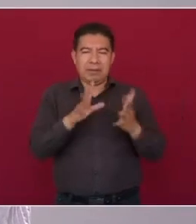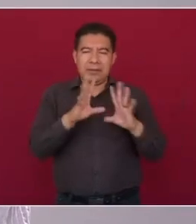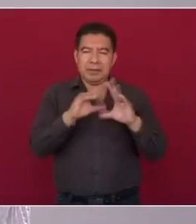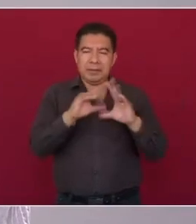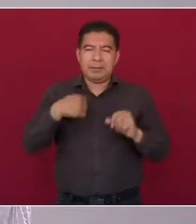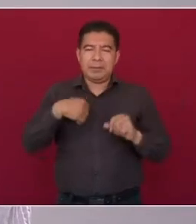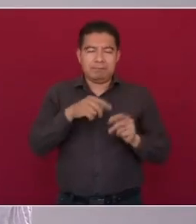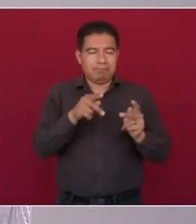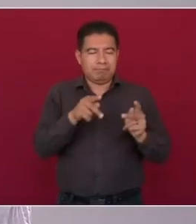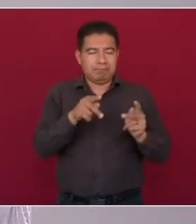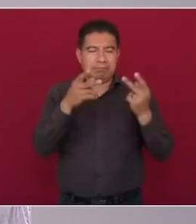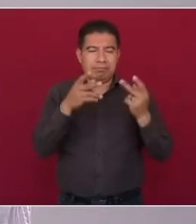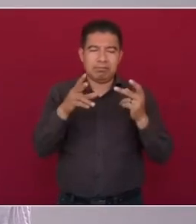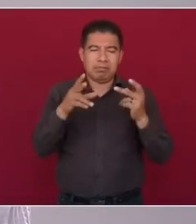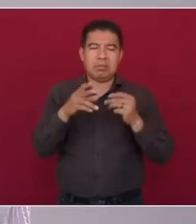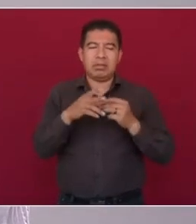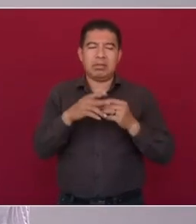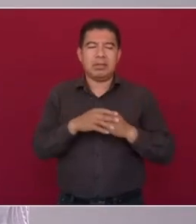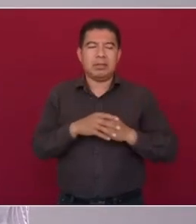sus